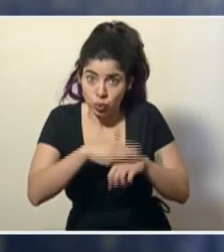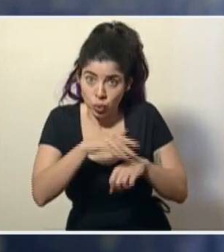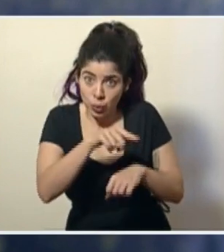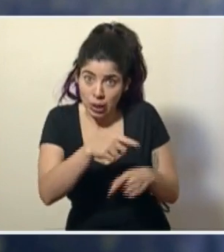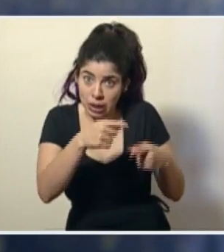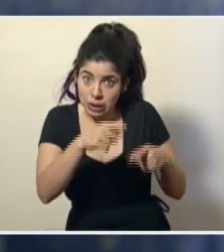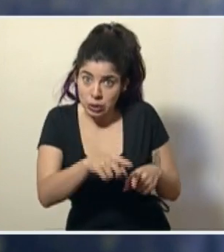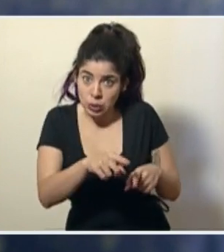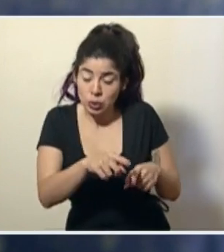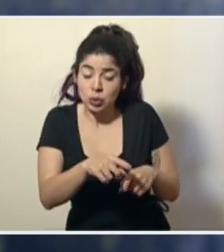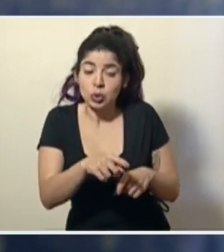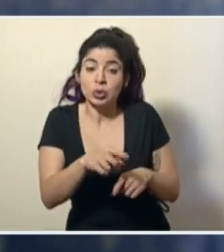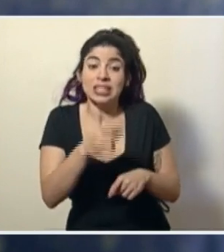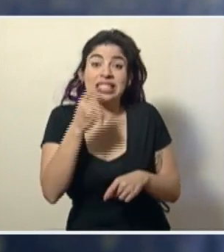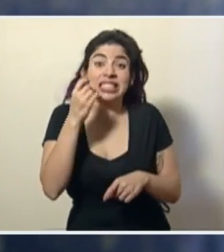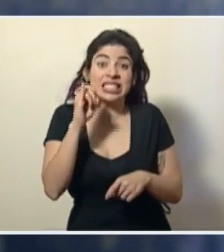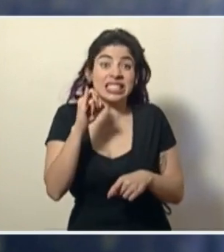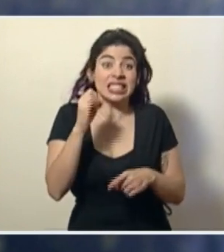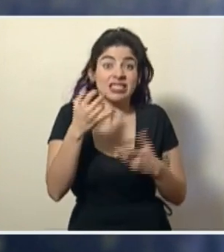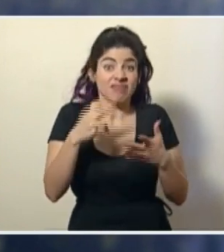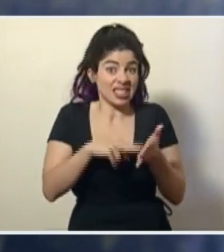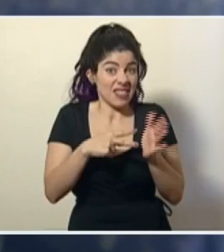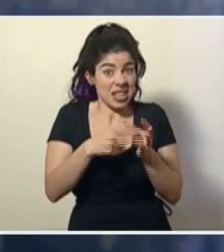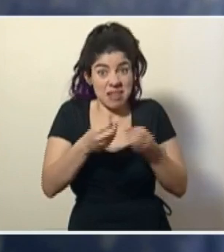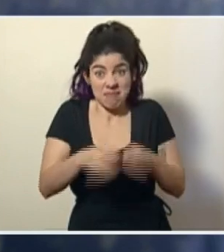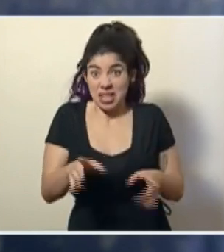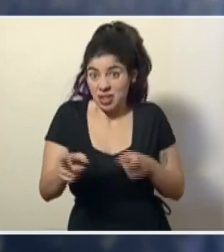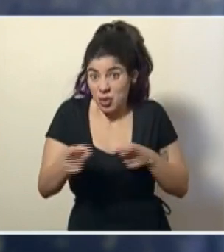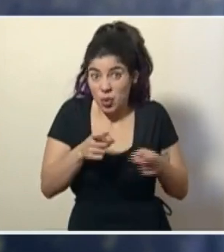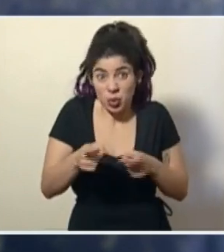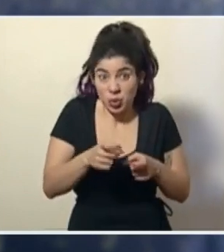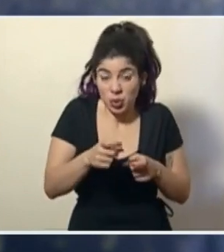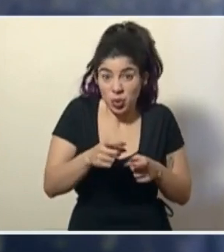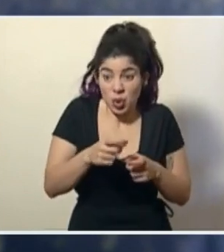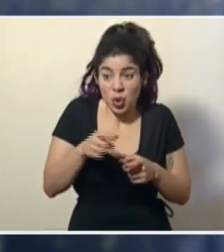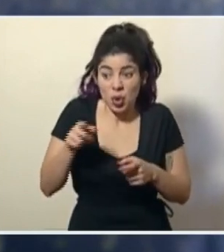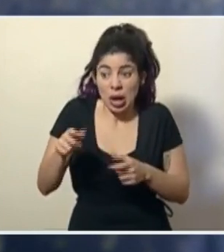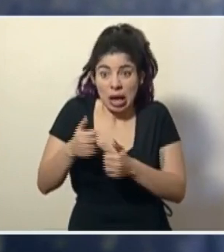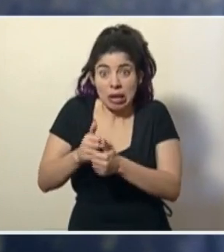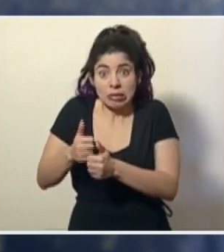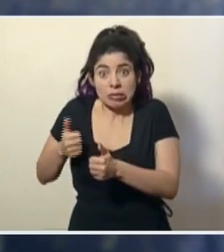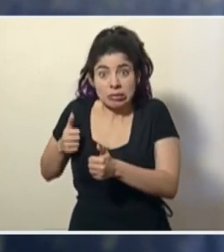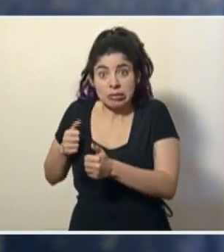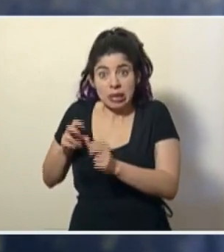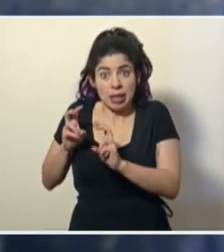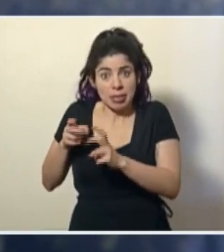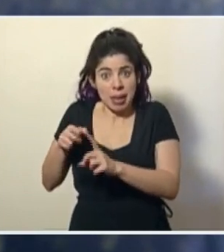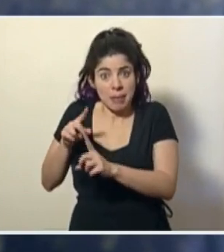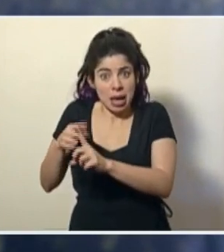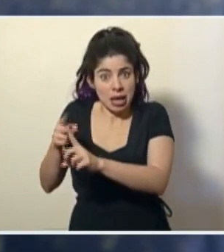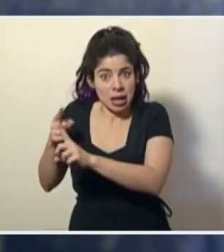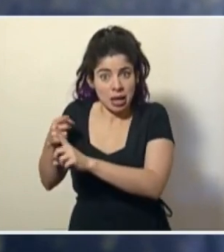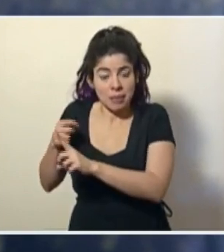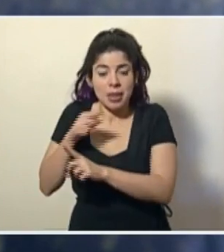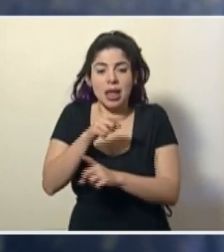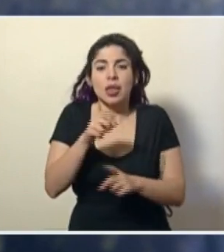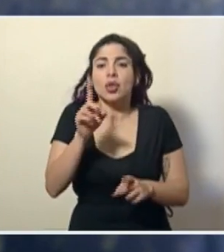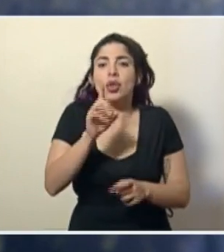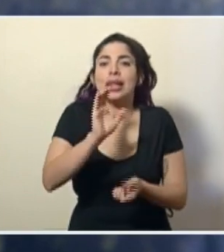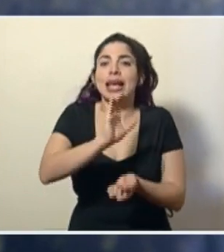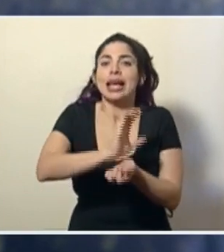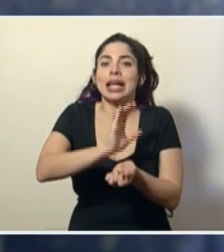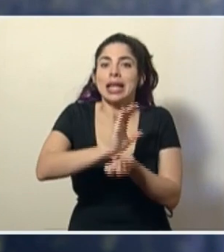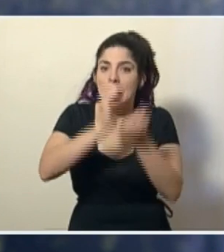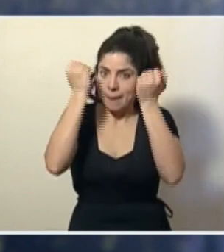esto. Si se salió ya de control y cómo va ese rezago con ese tema. Los casos son específicamente de la